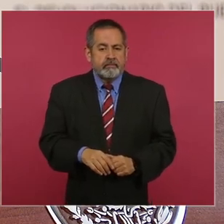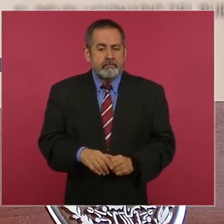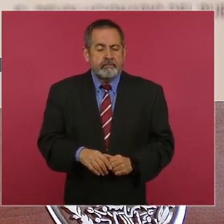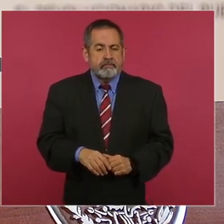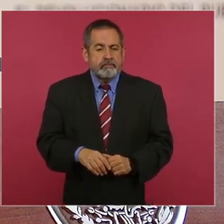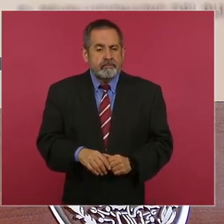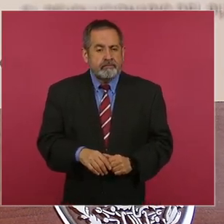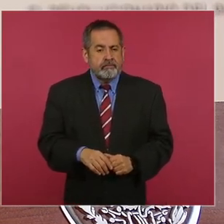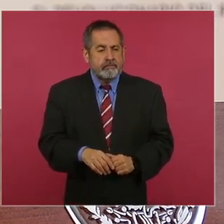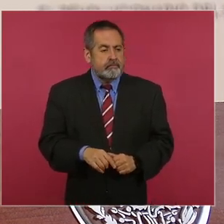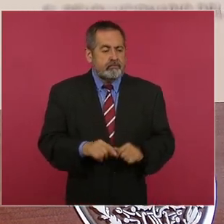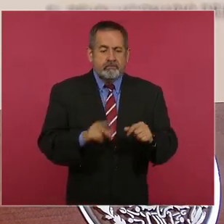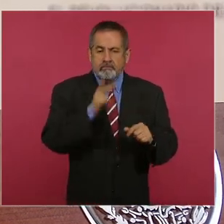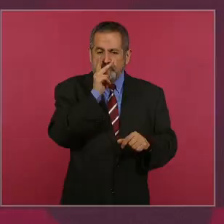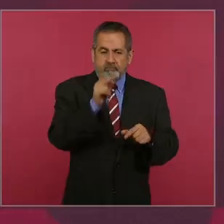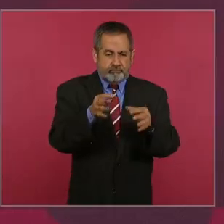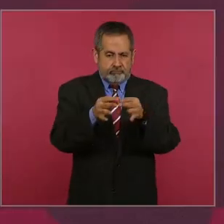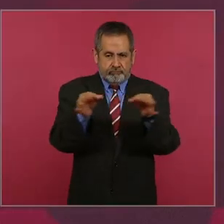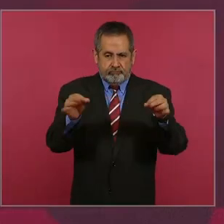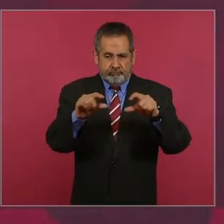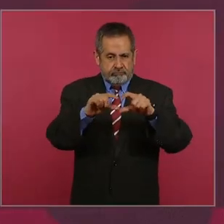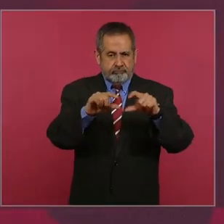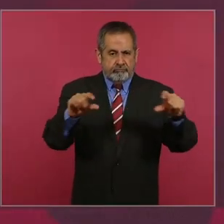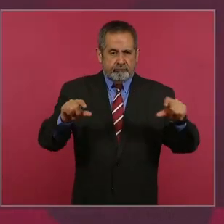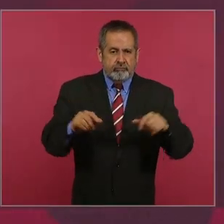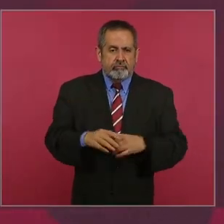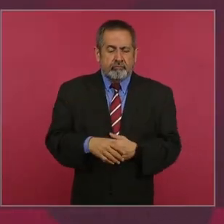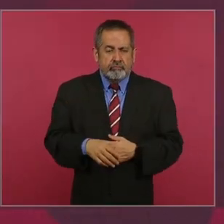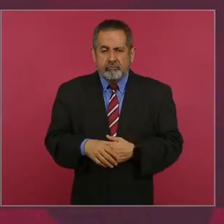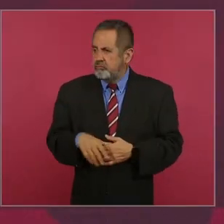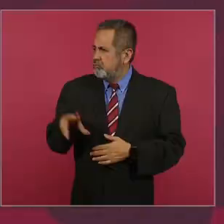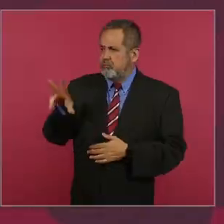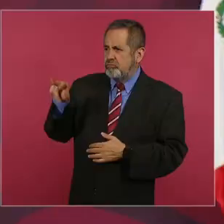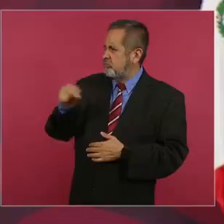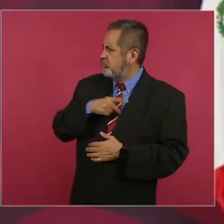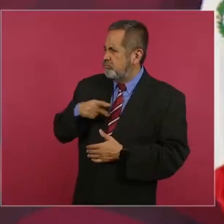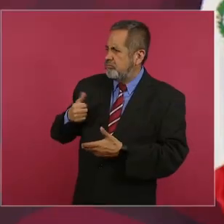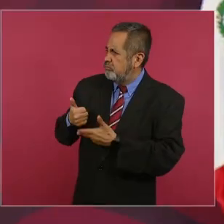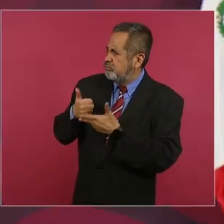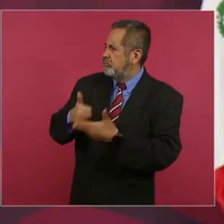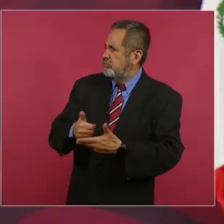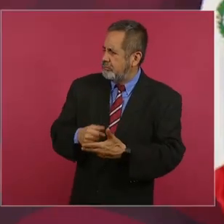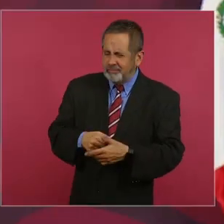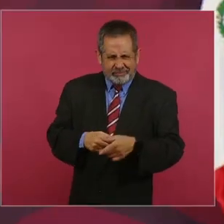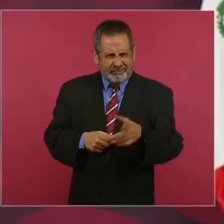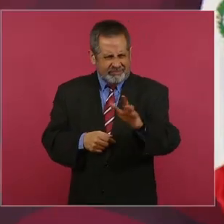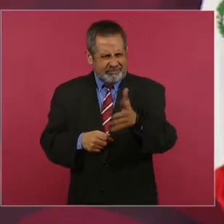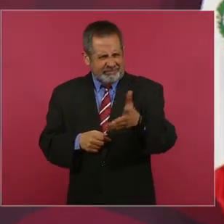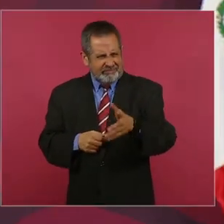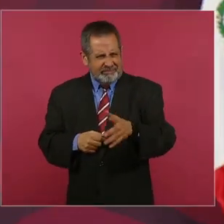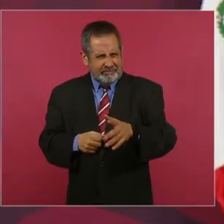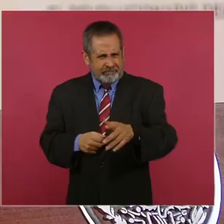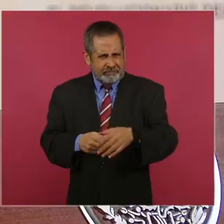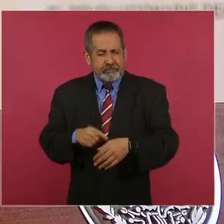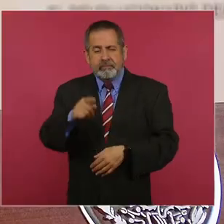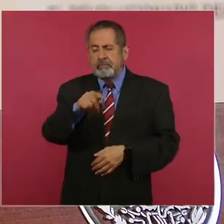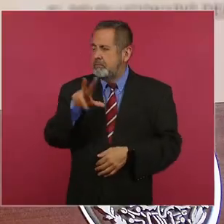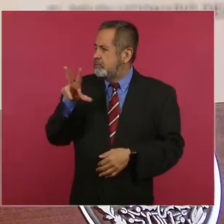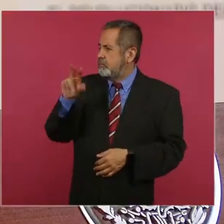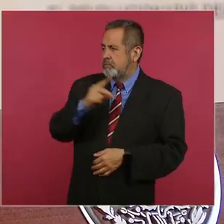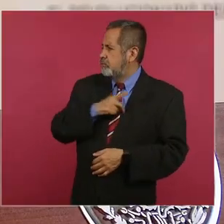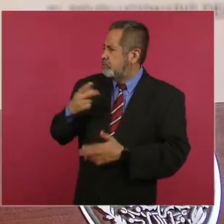una leyenda no ayudes o algo así no dones